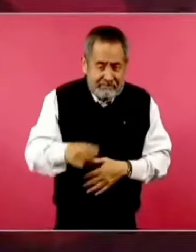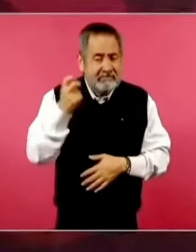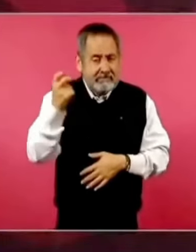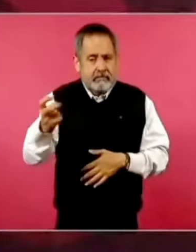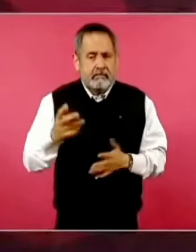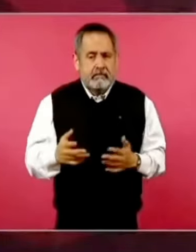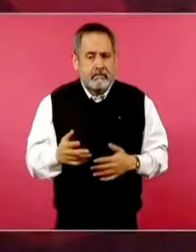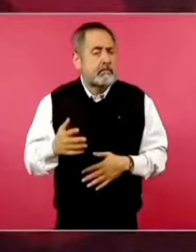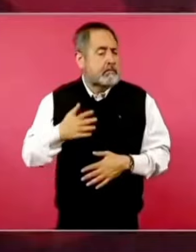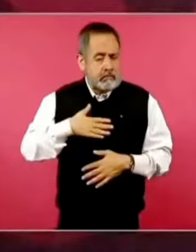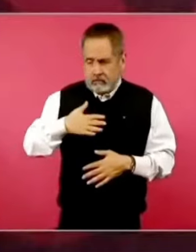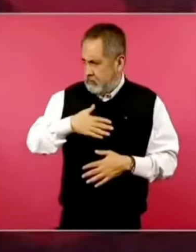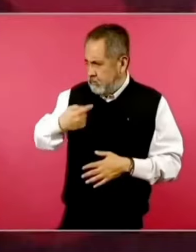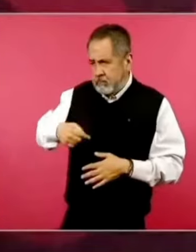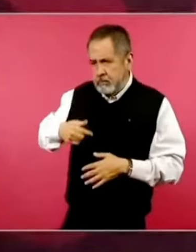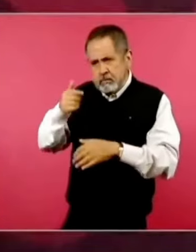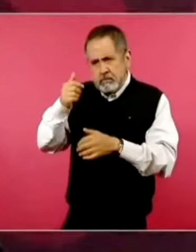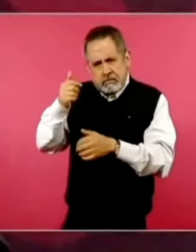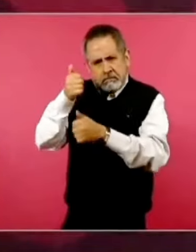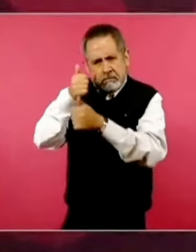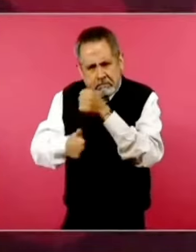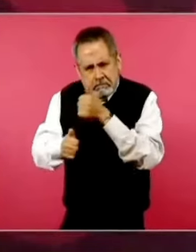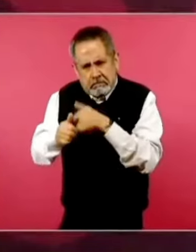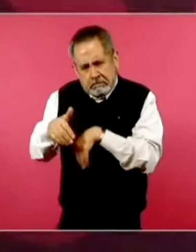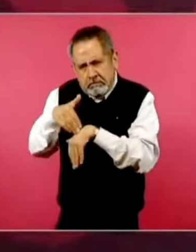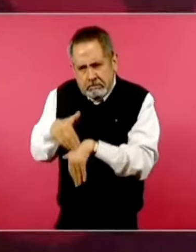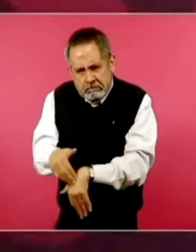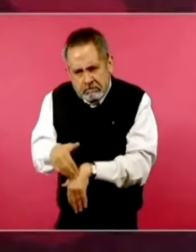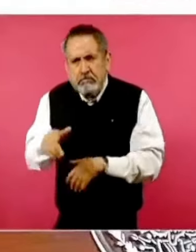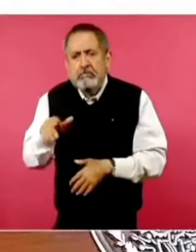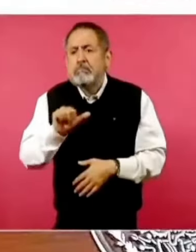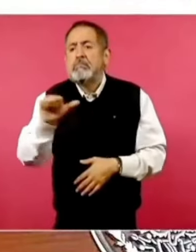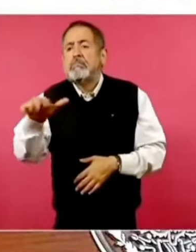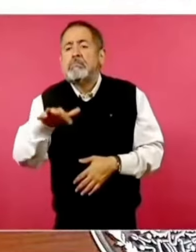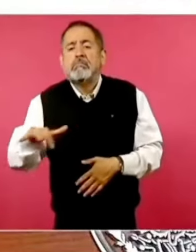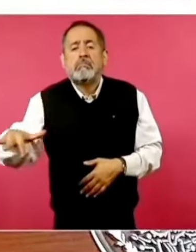Nosotros somos servidores públicos.